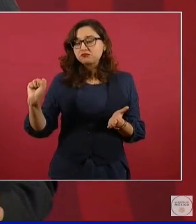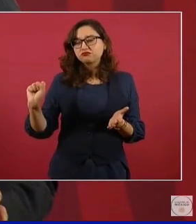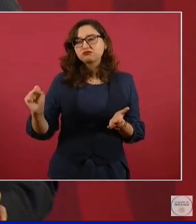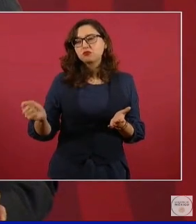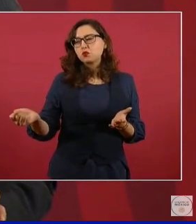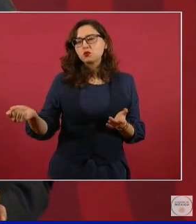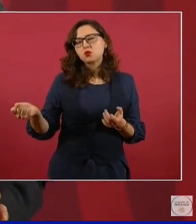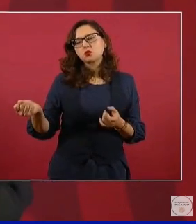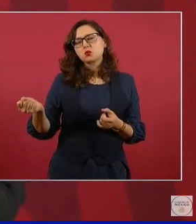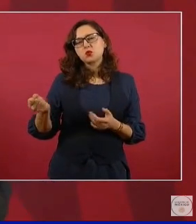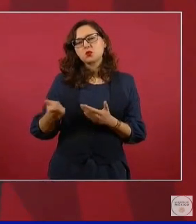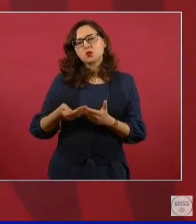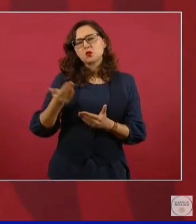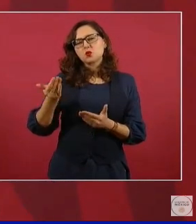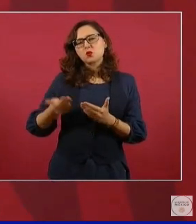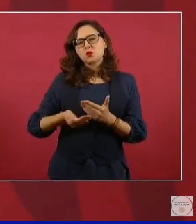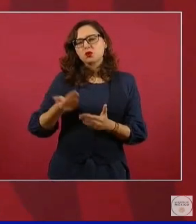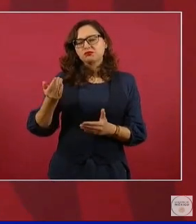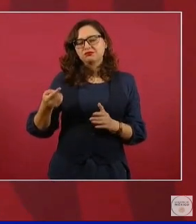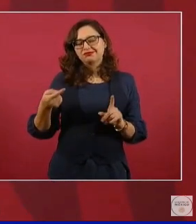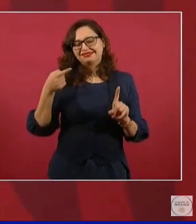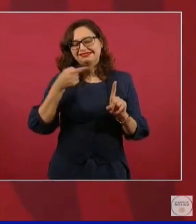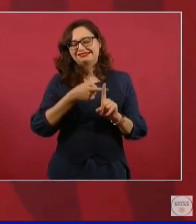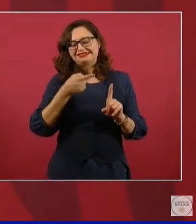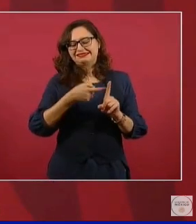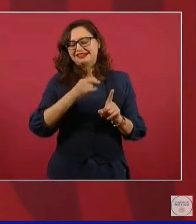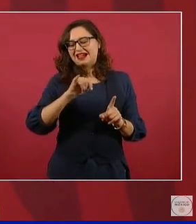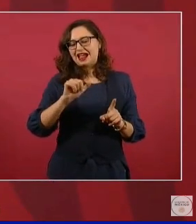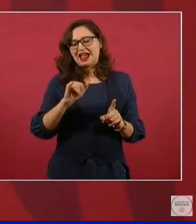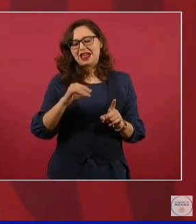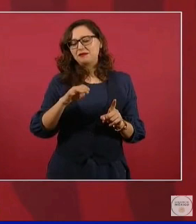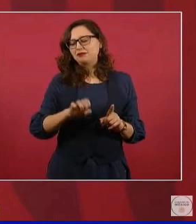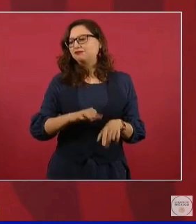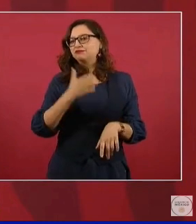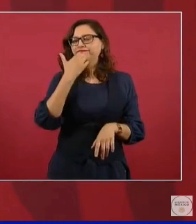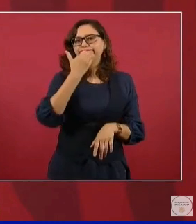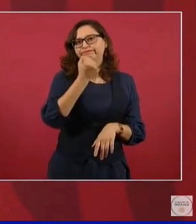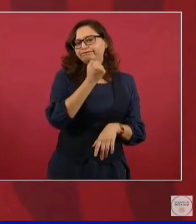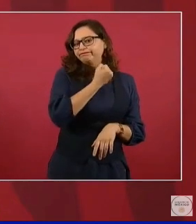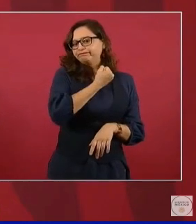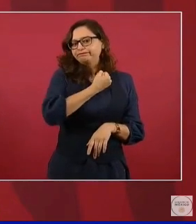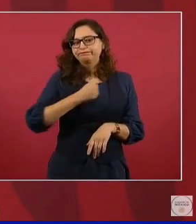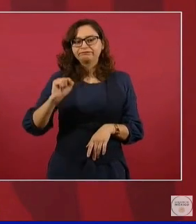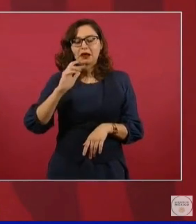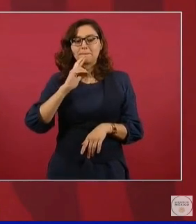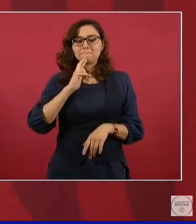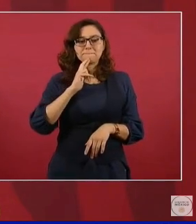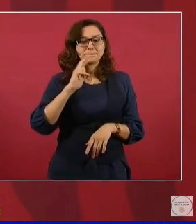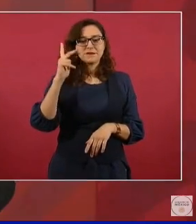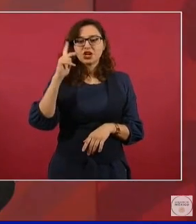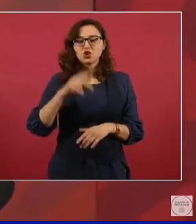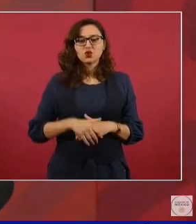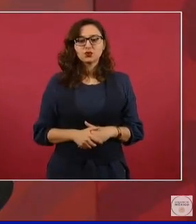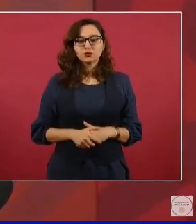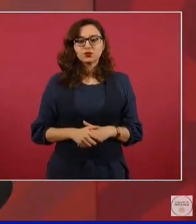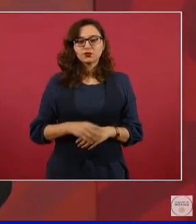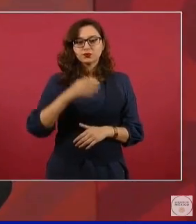Sí hay buenos, ¿no? Pero él era de lo mejor. La vida privada de un hombre